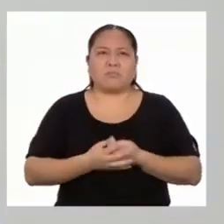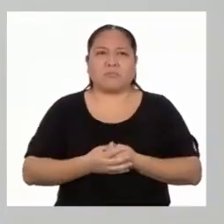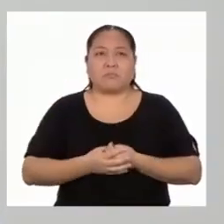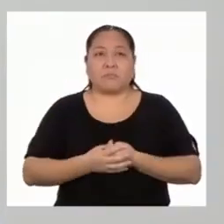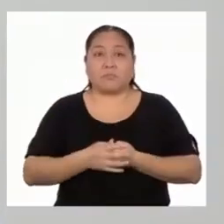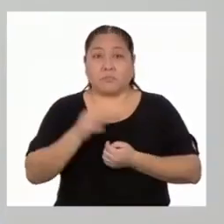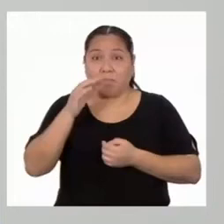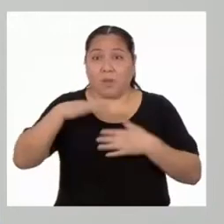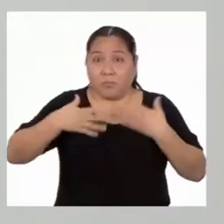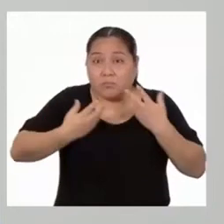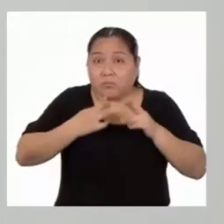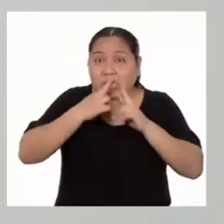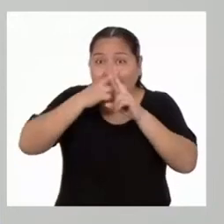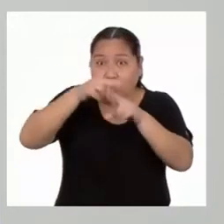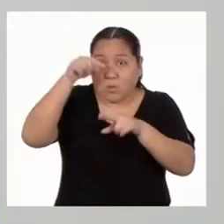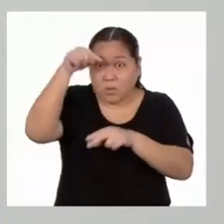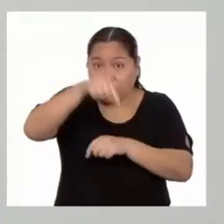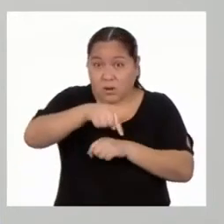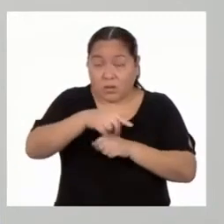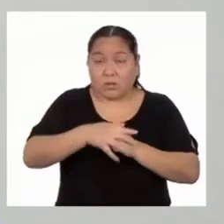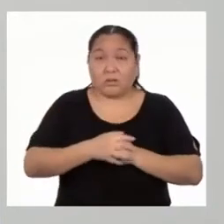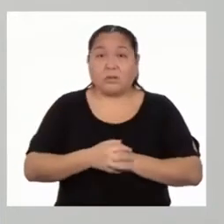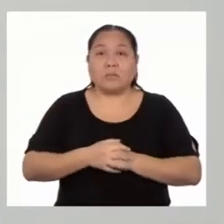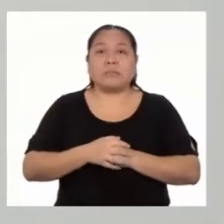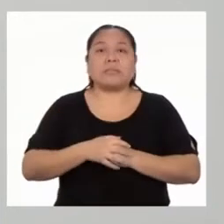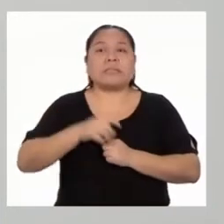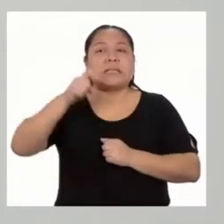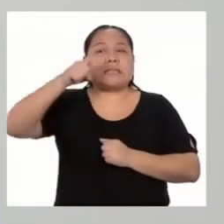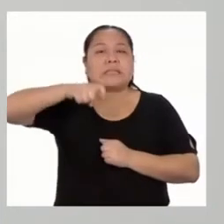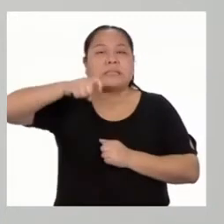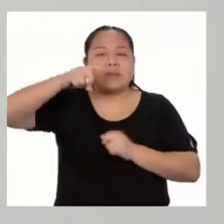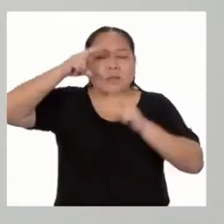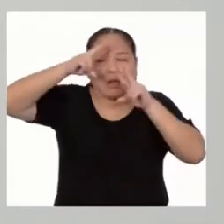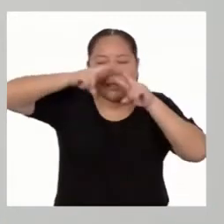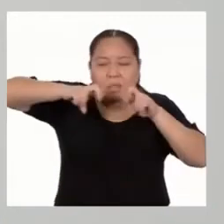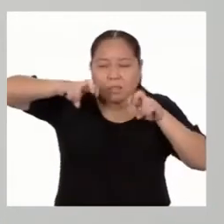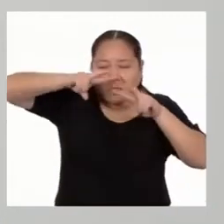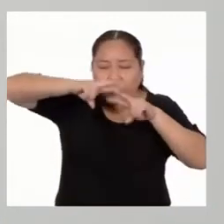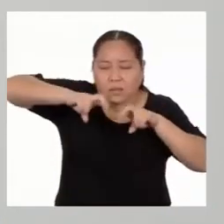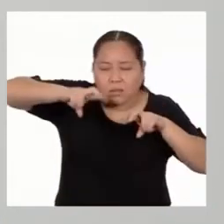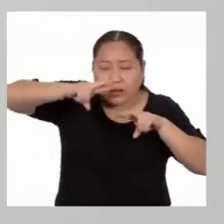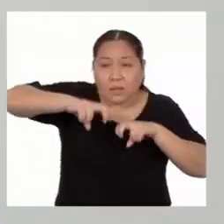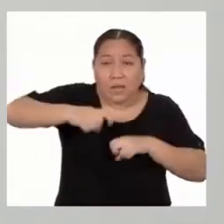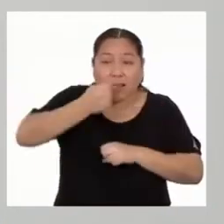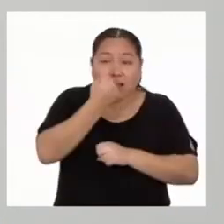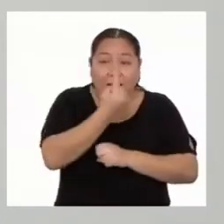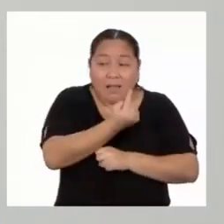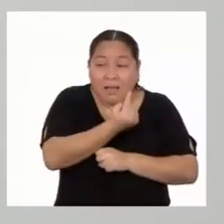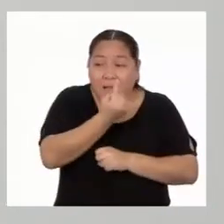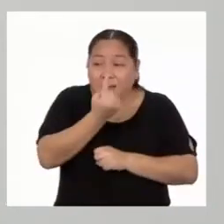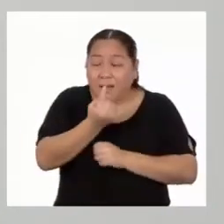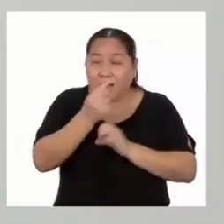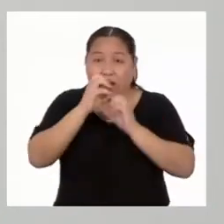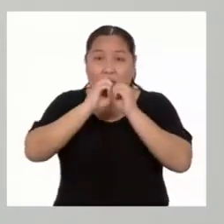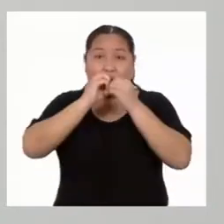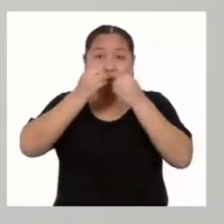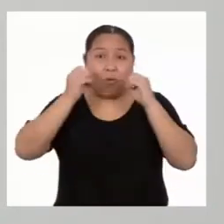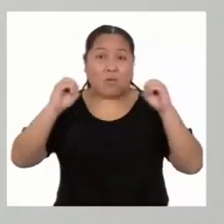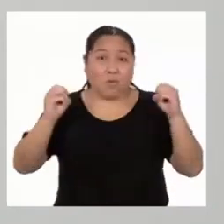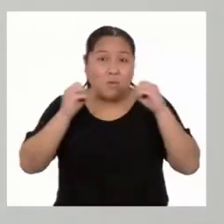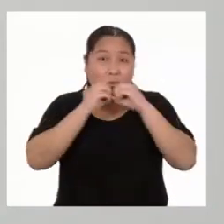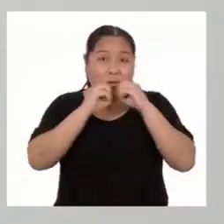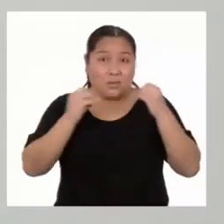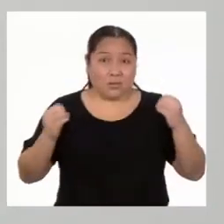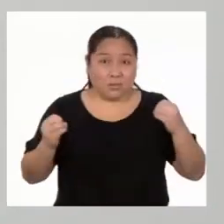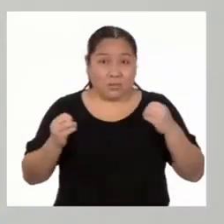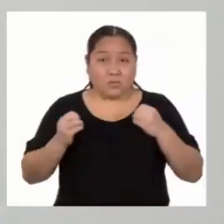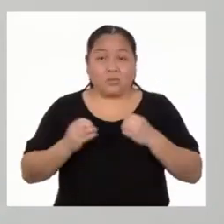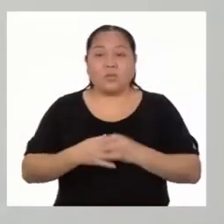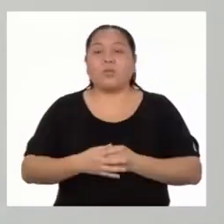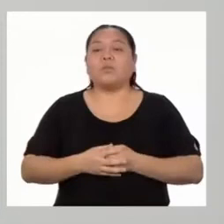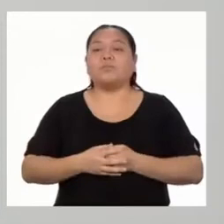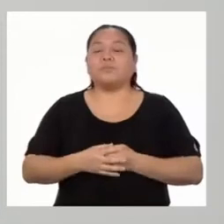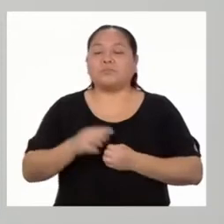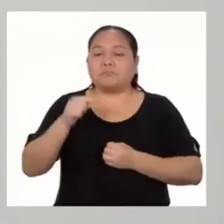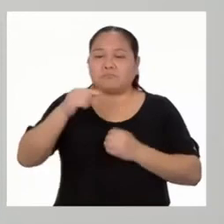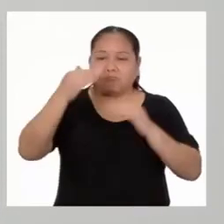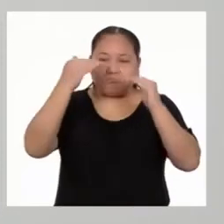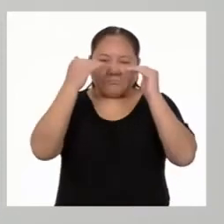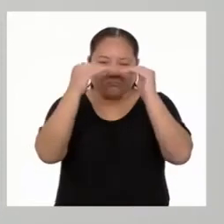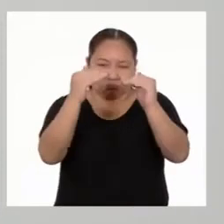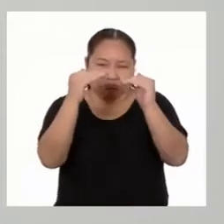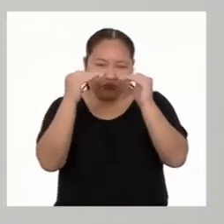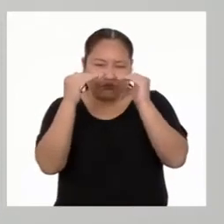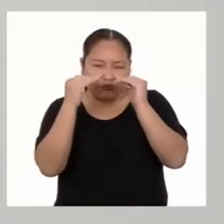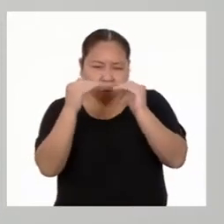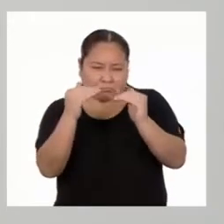Para responderla, se deben analizar cada una de las oraciones y párrafos con el objetivo